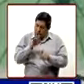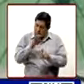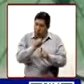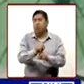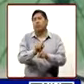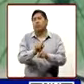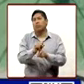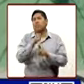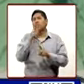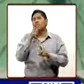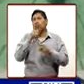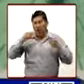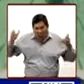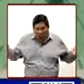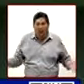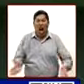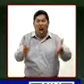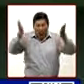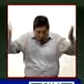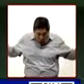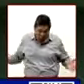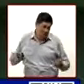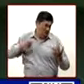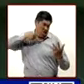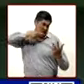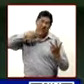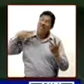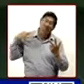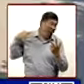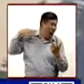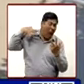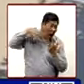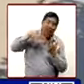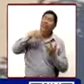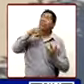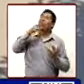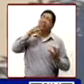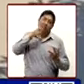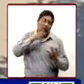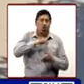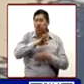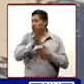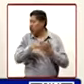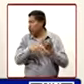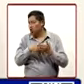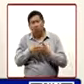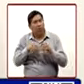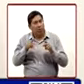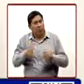los autores, incitadores, cómplices y toda persona que hubiera